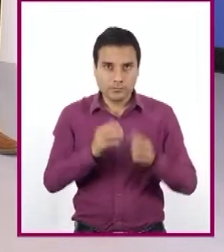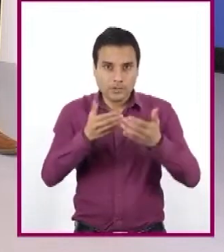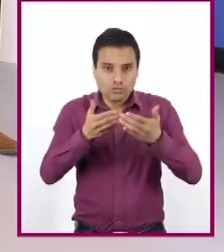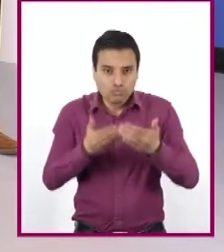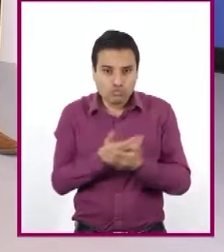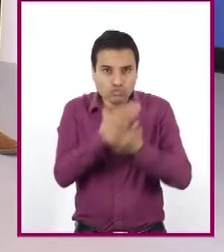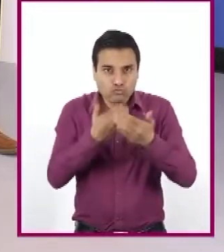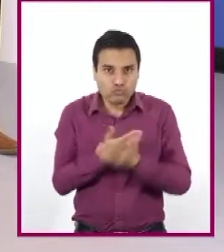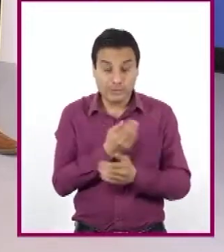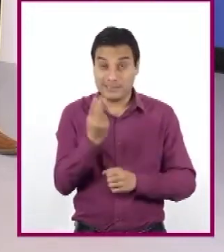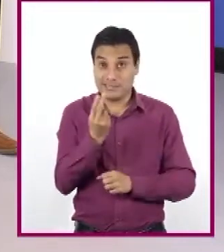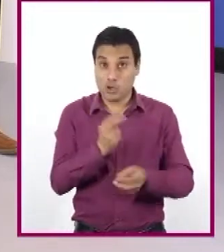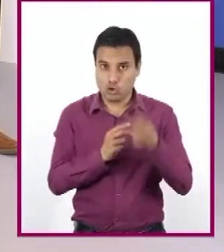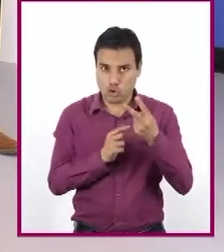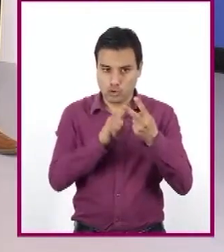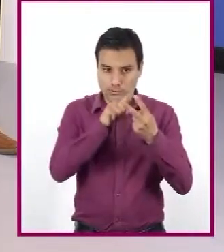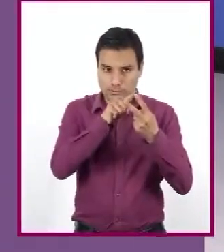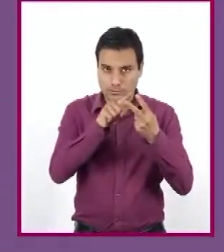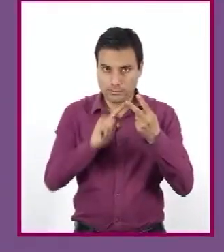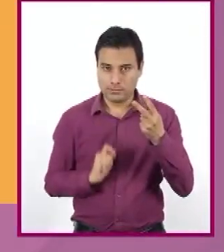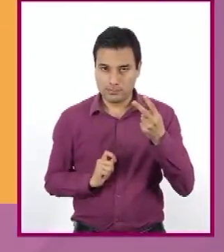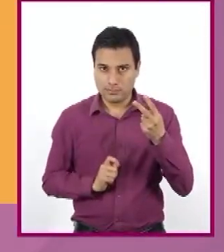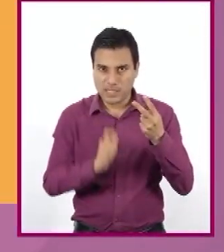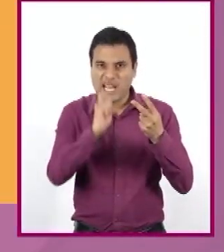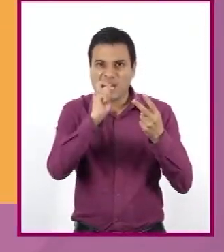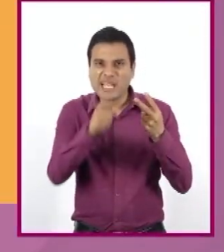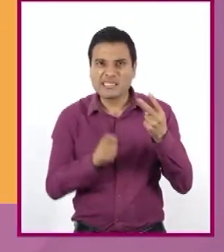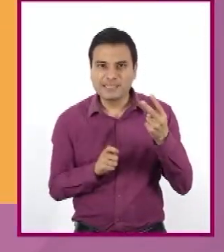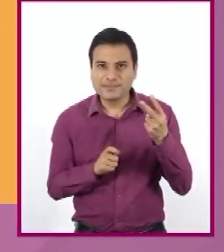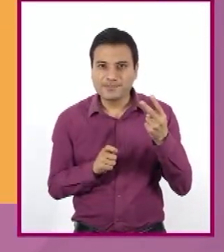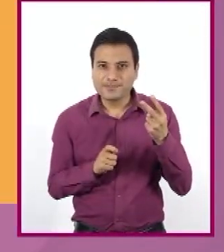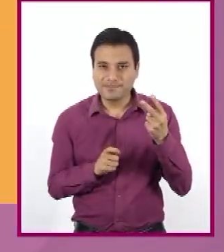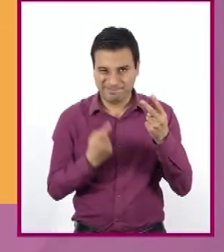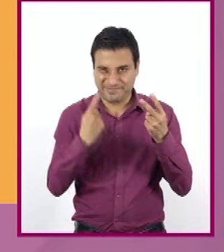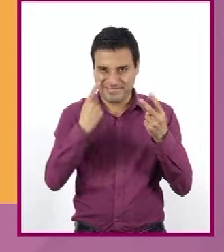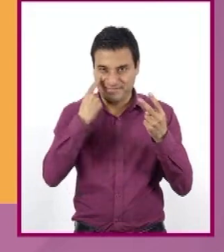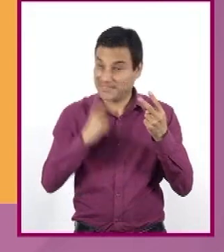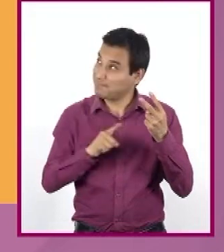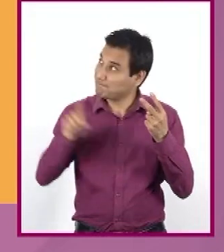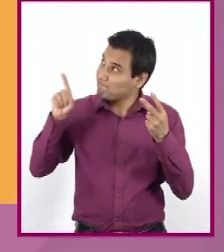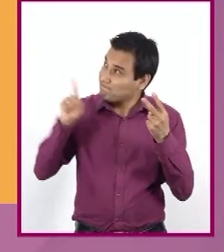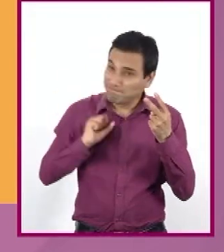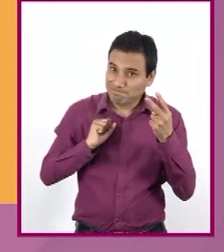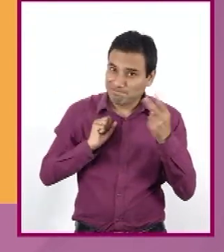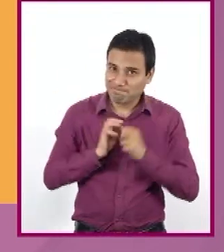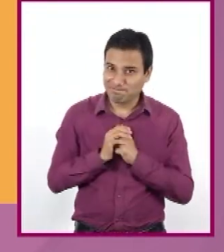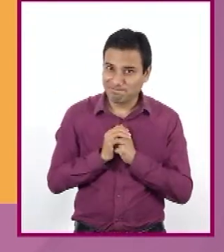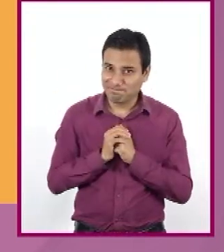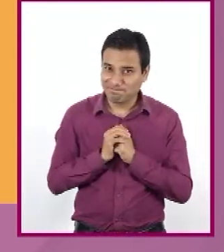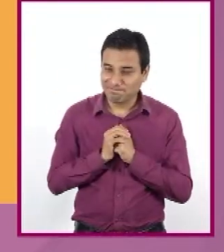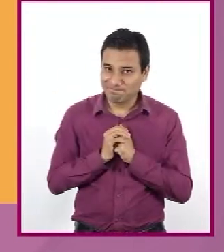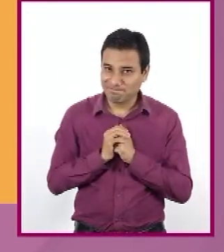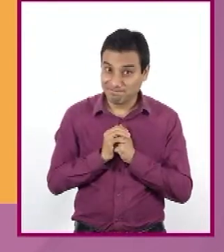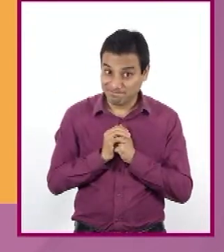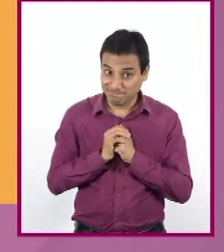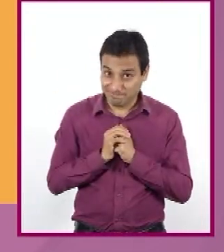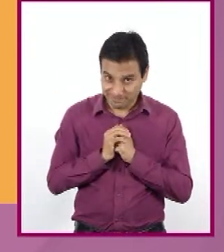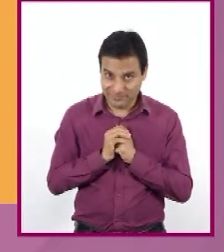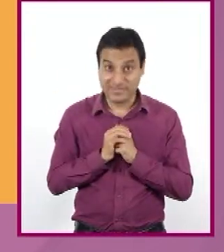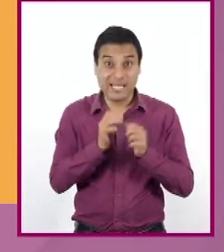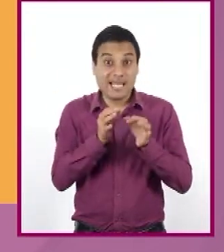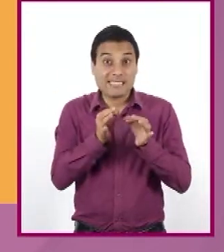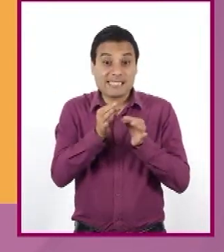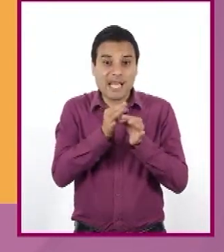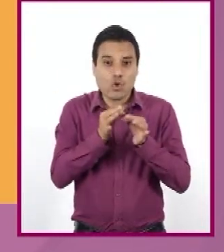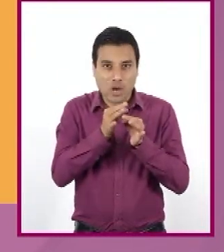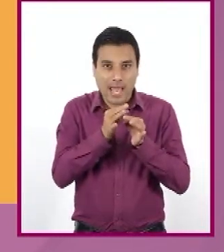dos cosas. ¿Se imaginan cuáles son? Piensen un poco en ello. La respuesta es una célula sexual